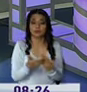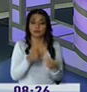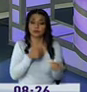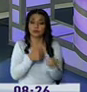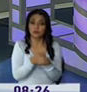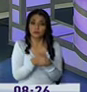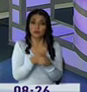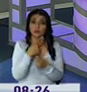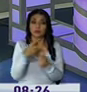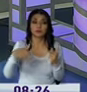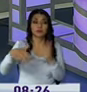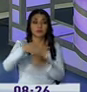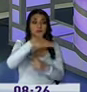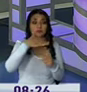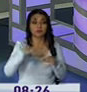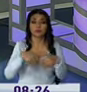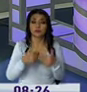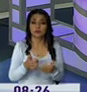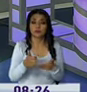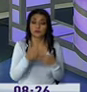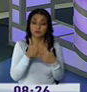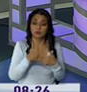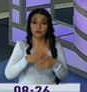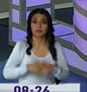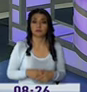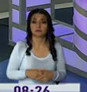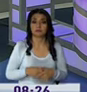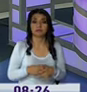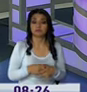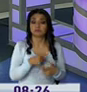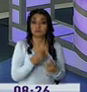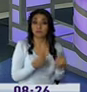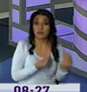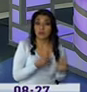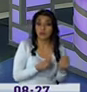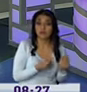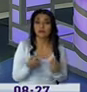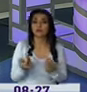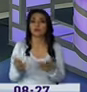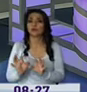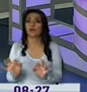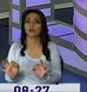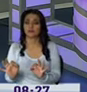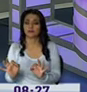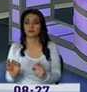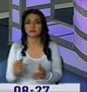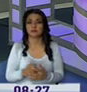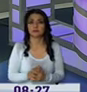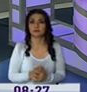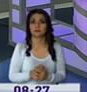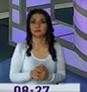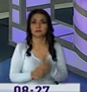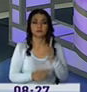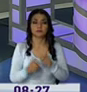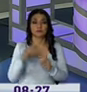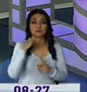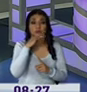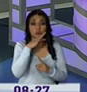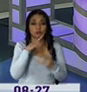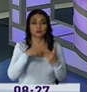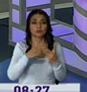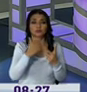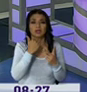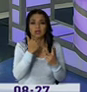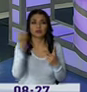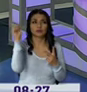colaborar con el medio ambiente? ¿Qué es lo que no debemos hacer y qué es lo que sí debemos hacer? Porque hay muchos contaminantes que